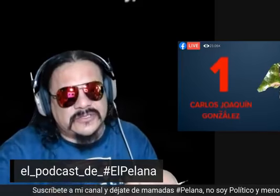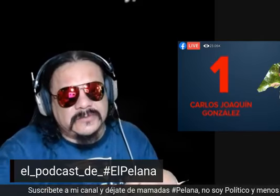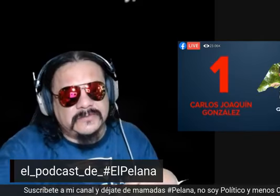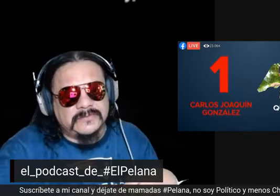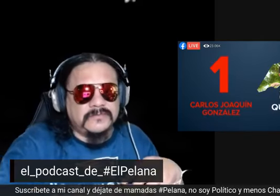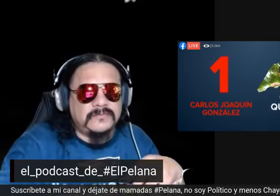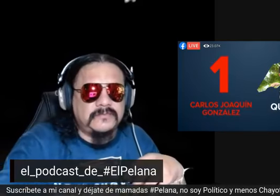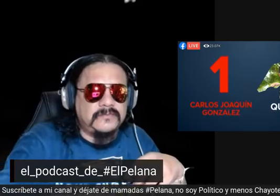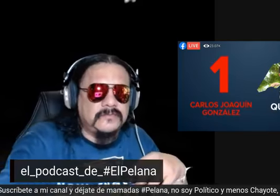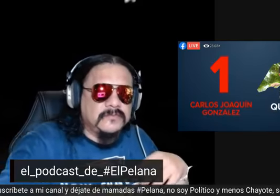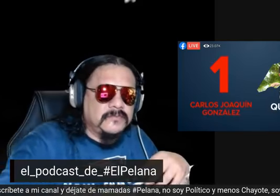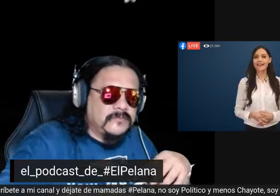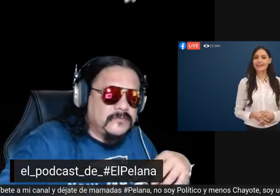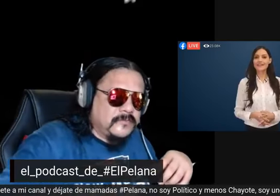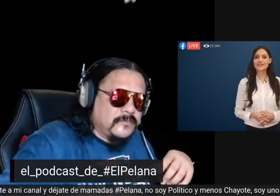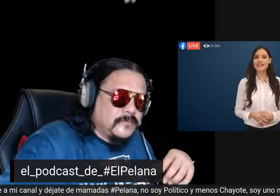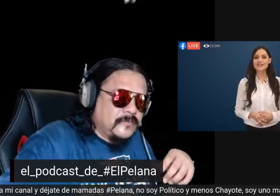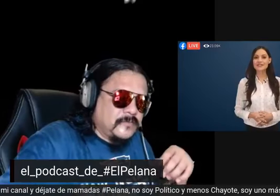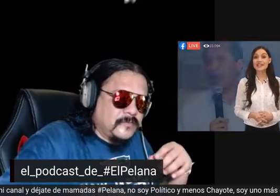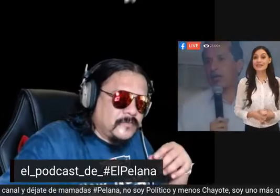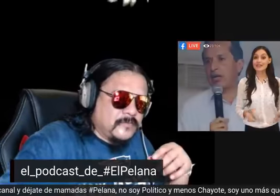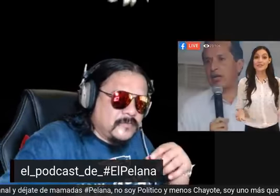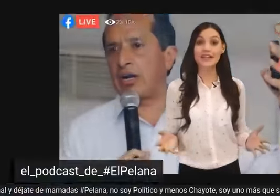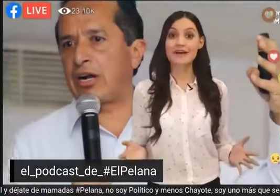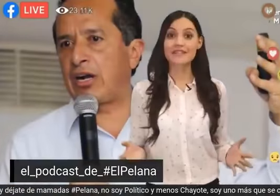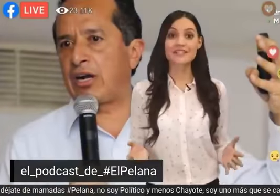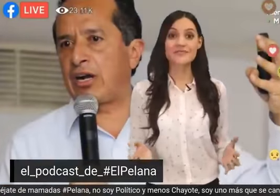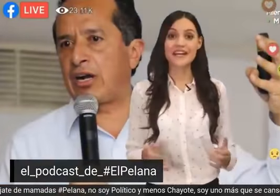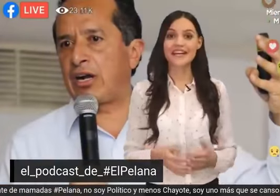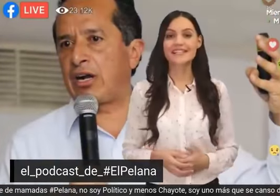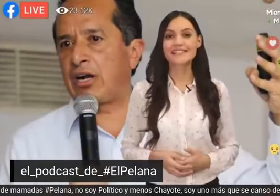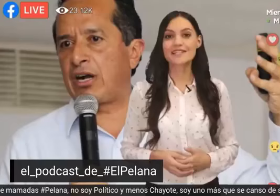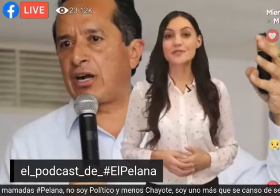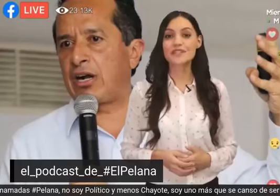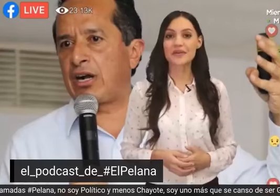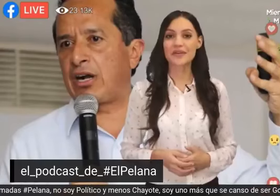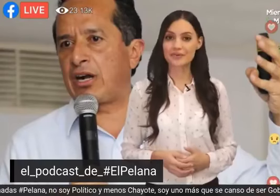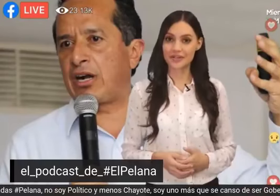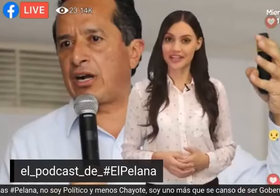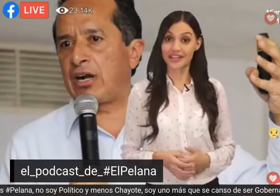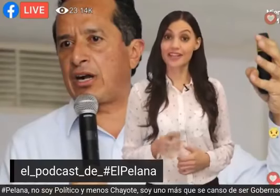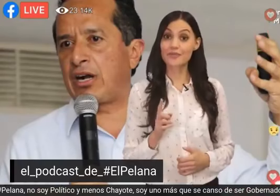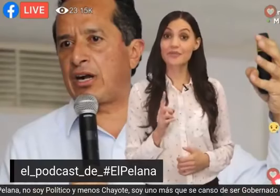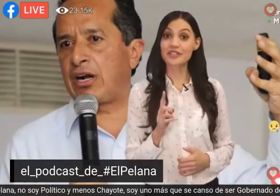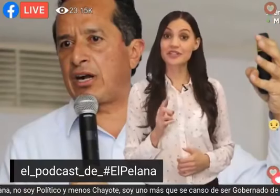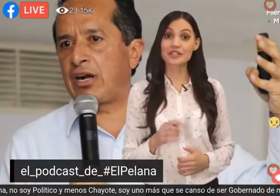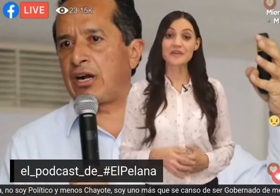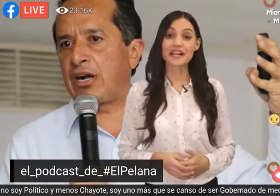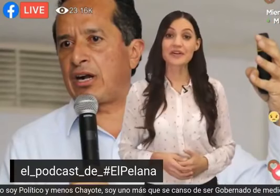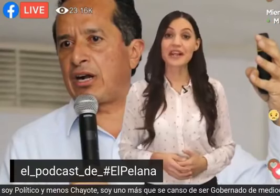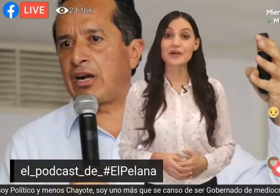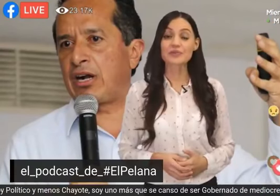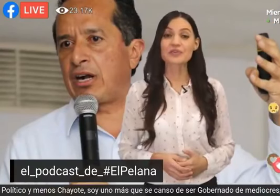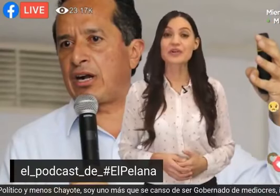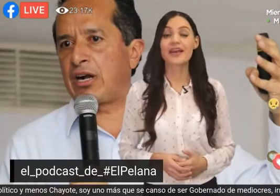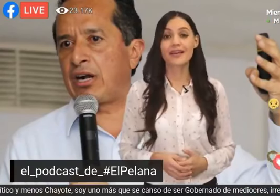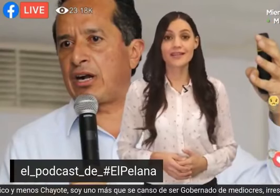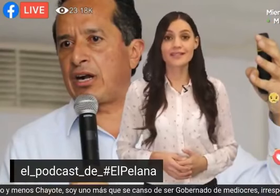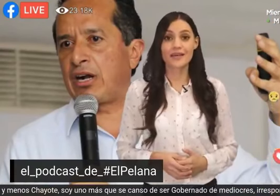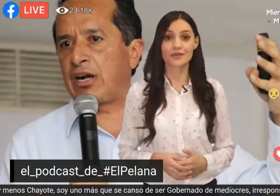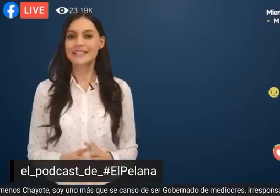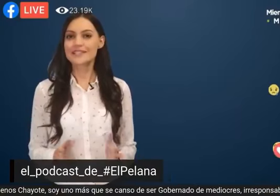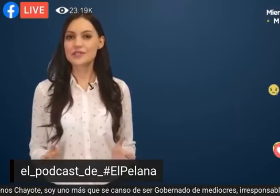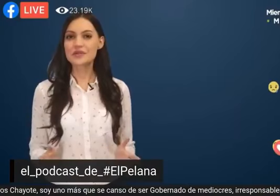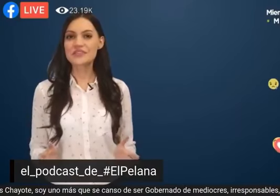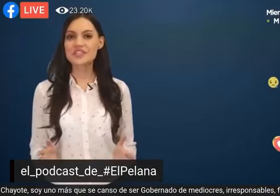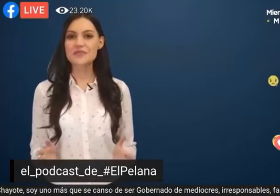esto. Carlos Joaquín González, el rey de los gastos inexplicables en viajes, es el sucesor de Borges, quien prometió terminar con la corrupción en